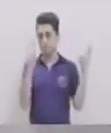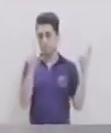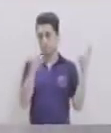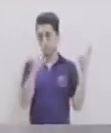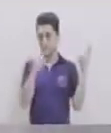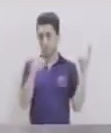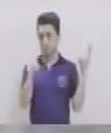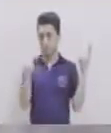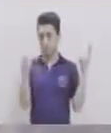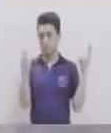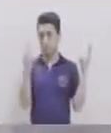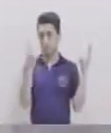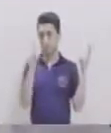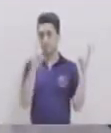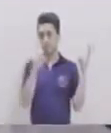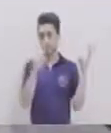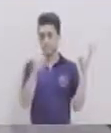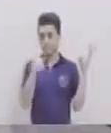2,